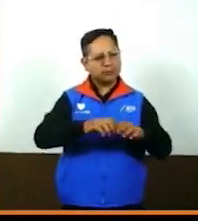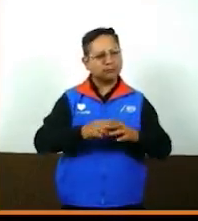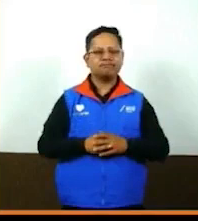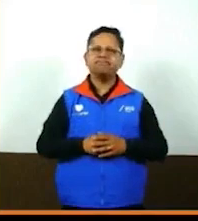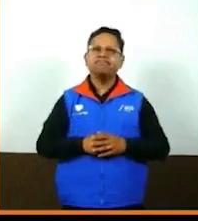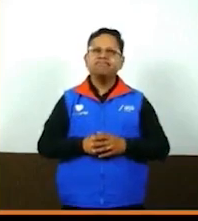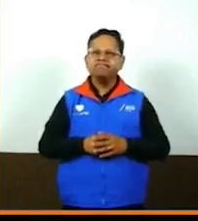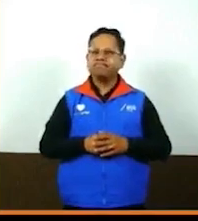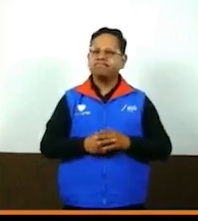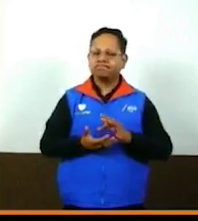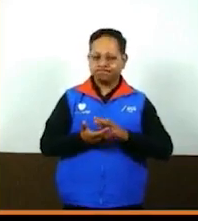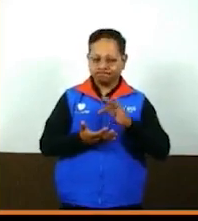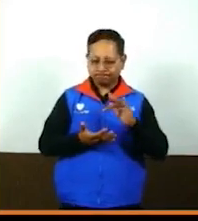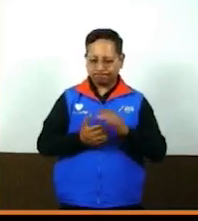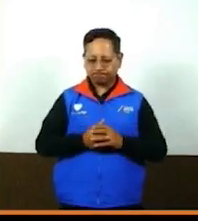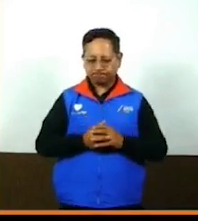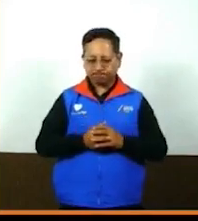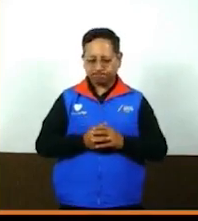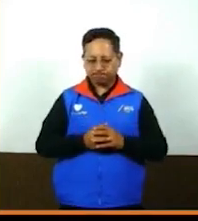Gracias.